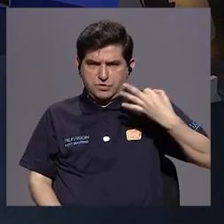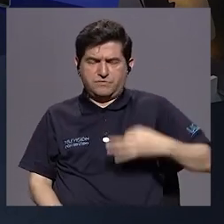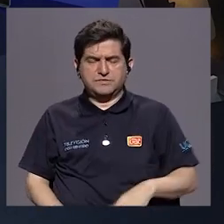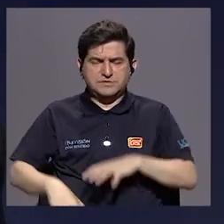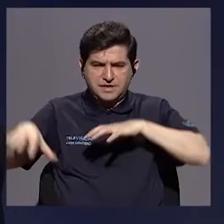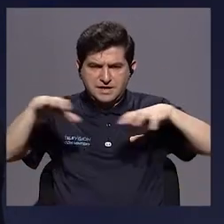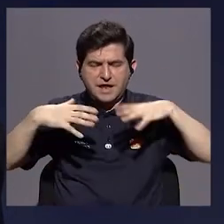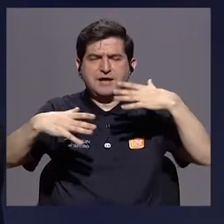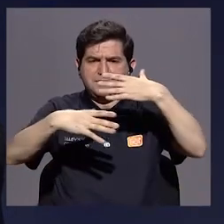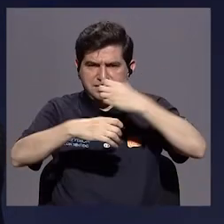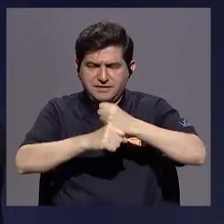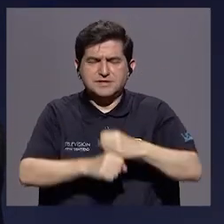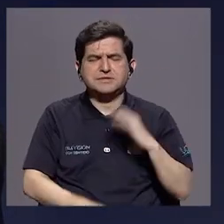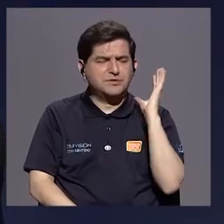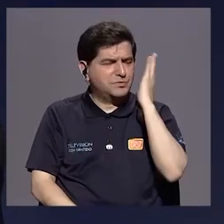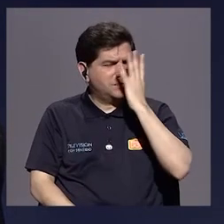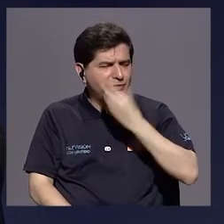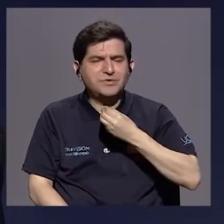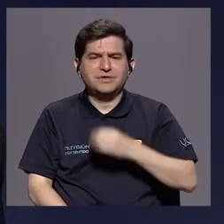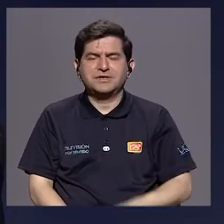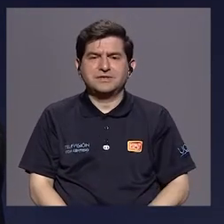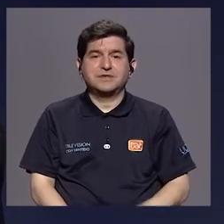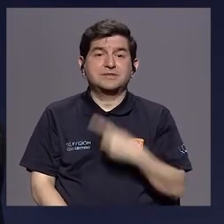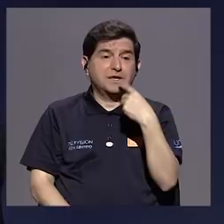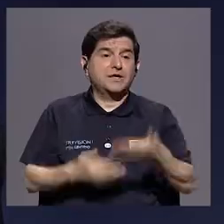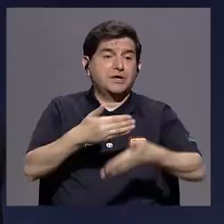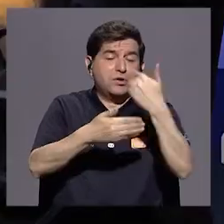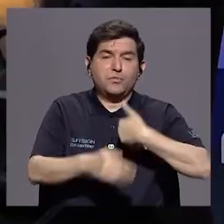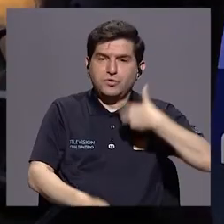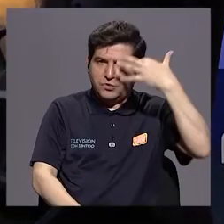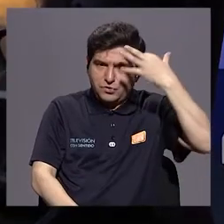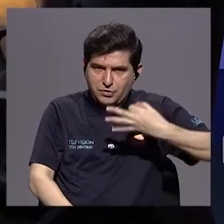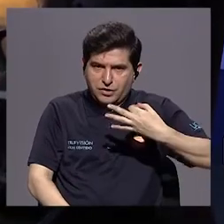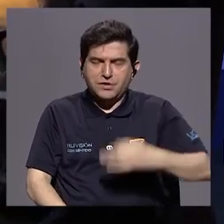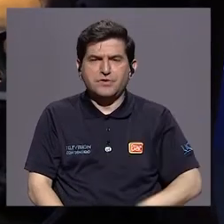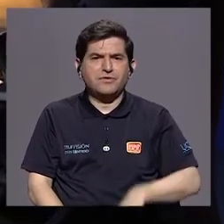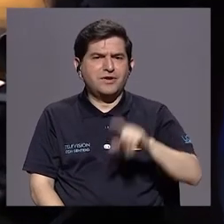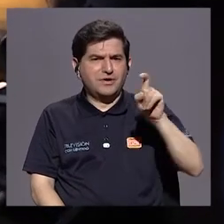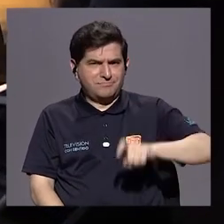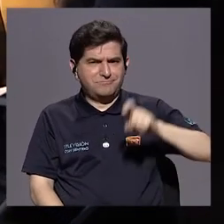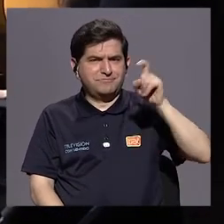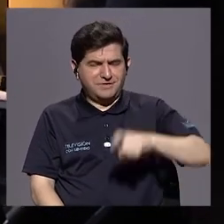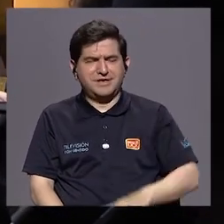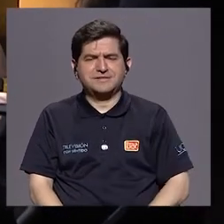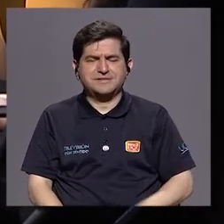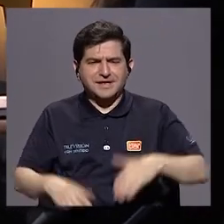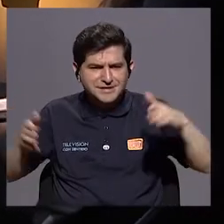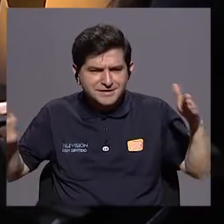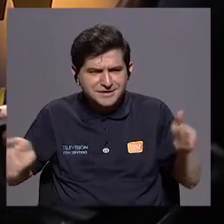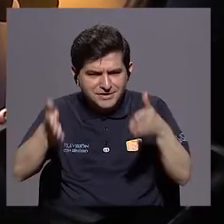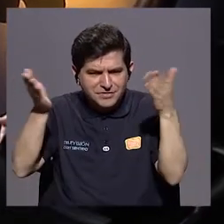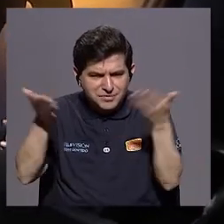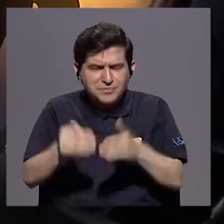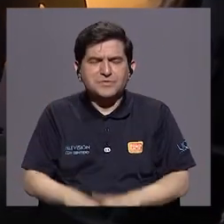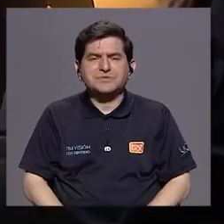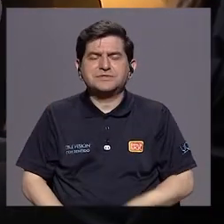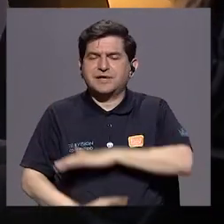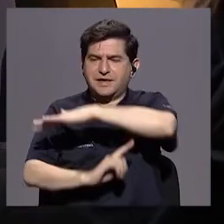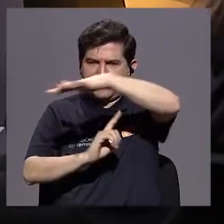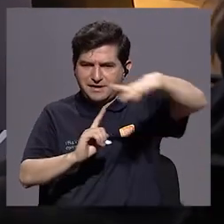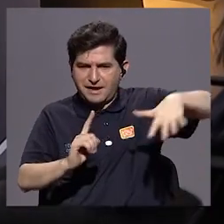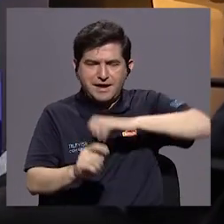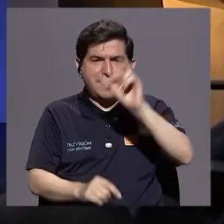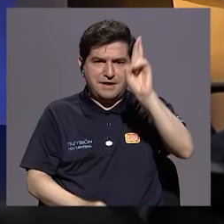organiza estas actividades tan bonitas y como te decía que me parece que deberíamos impulsar a que lleguen a la periferia